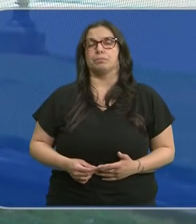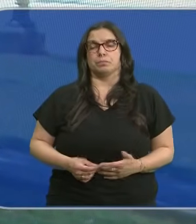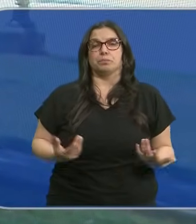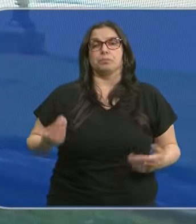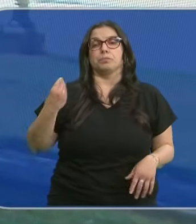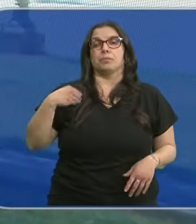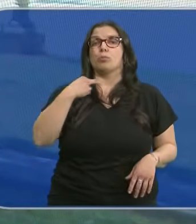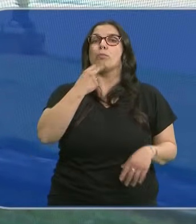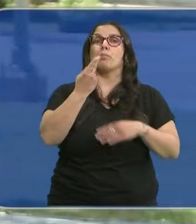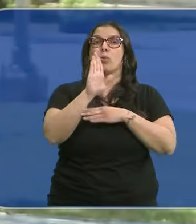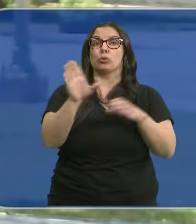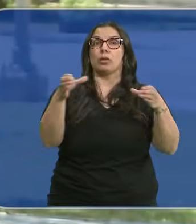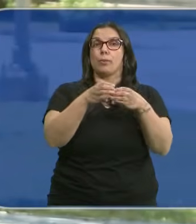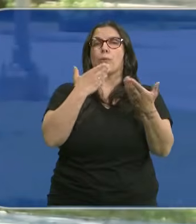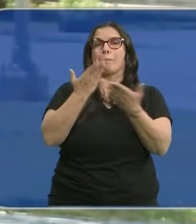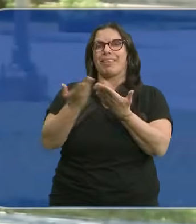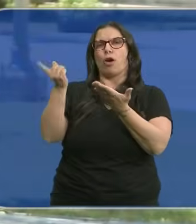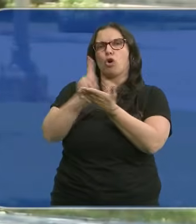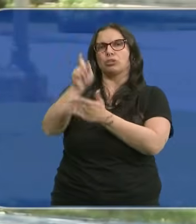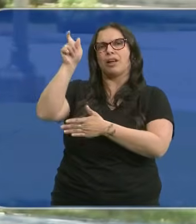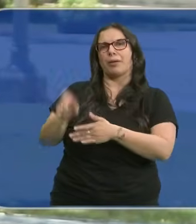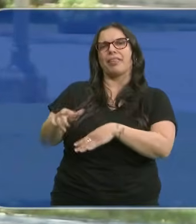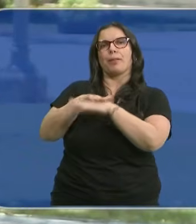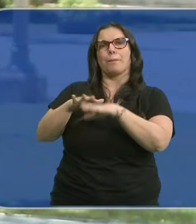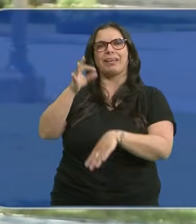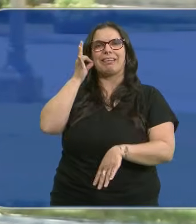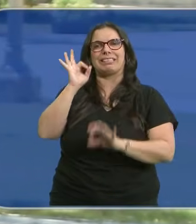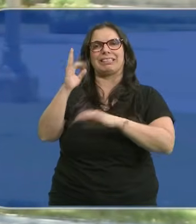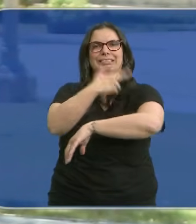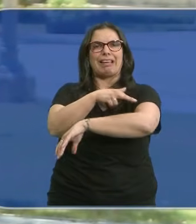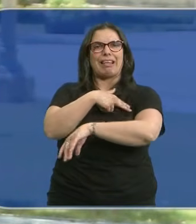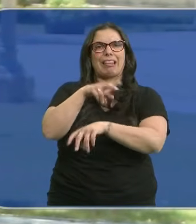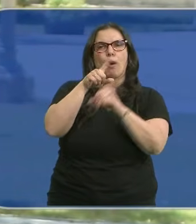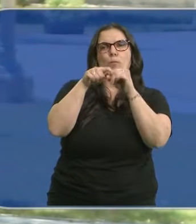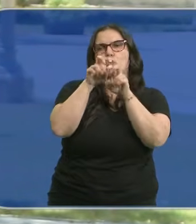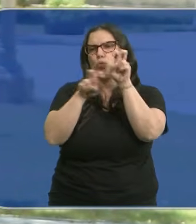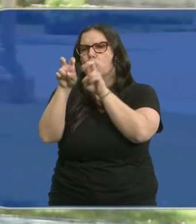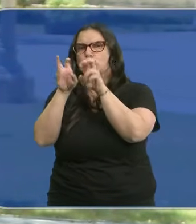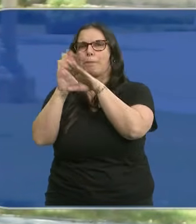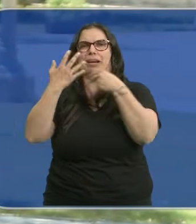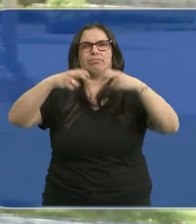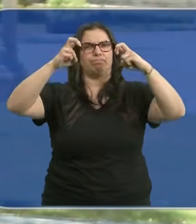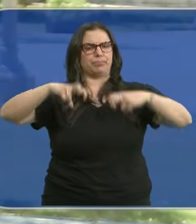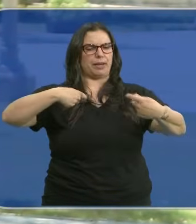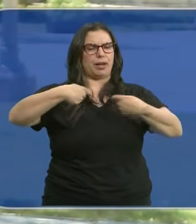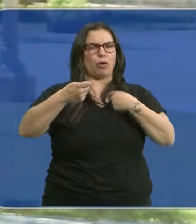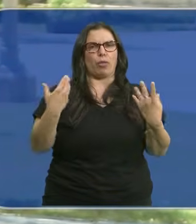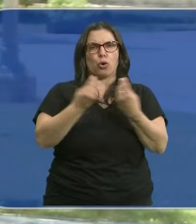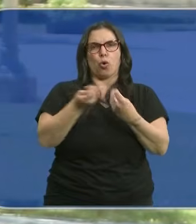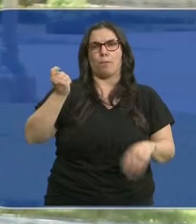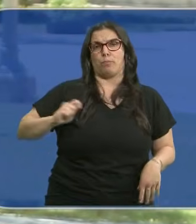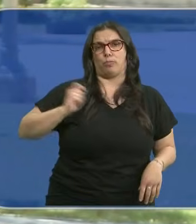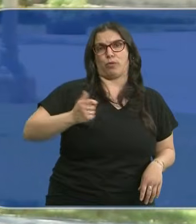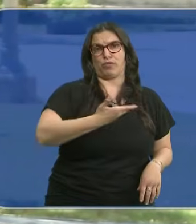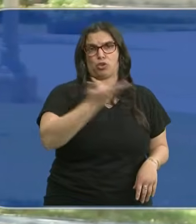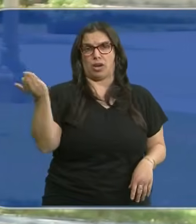Sí, de hecho, Carriedo ha vuelto a pedir a la ministra de Sanidad que busque un hueco para sentarse a negociar con los